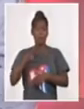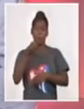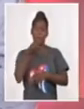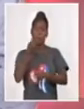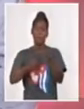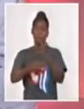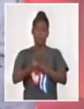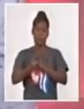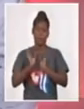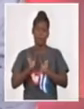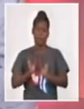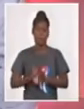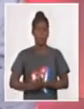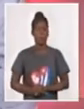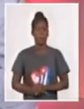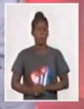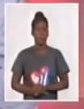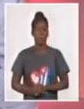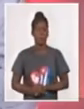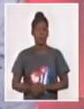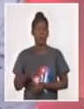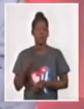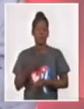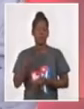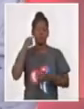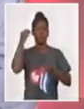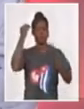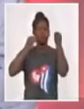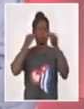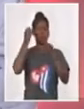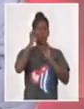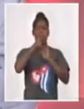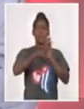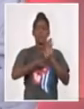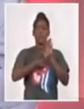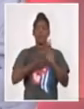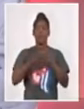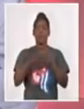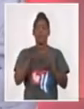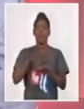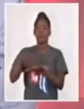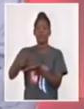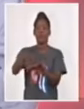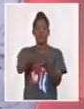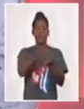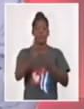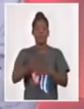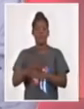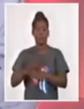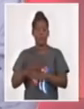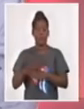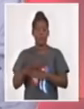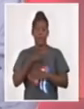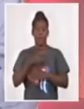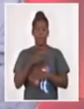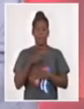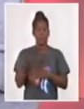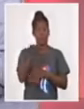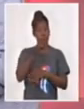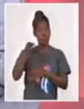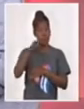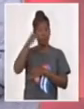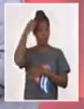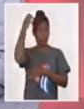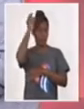esta norma se ha venido implementando por los territorios. De manera general, los intendentes en cada uno de los municipios han